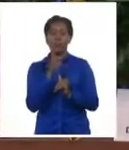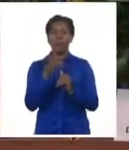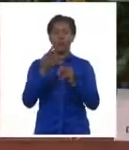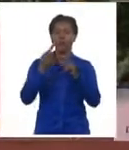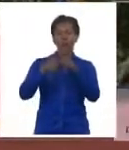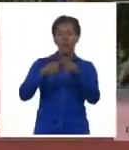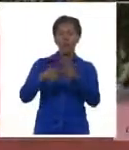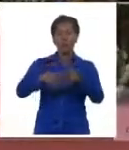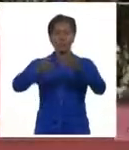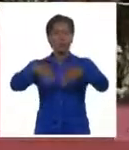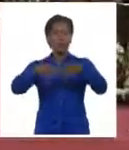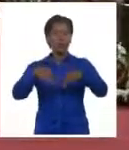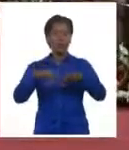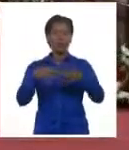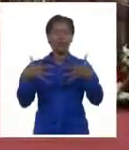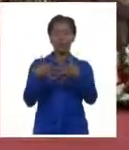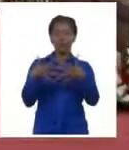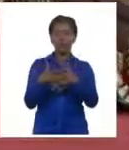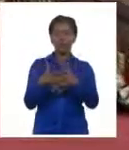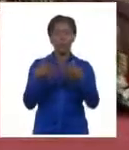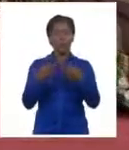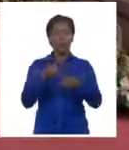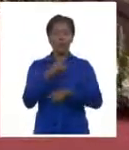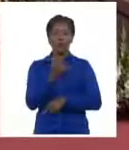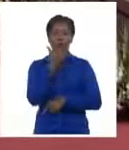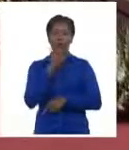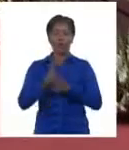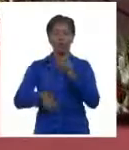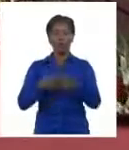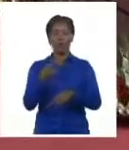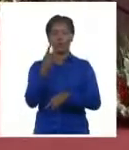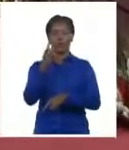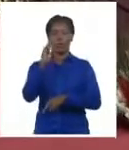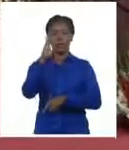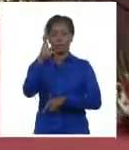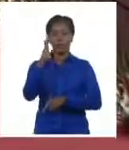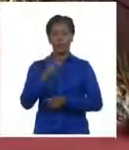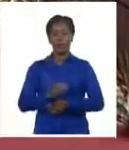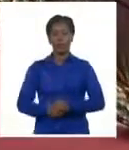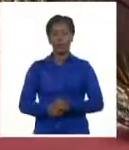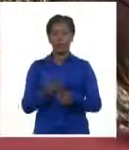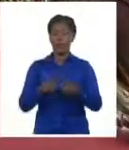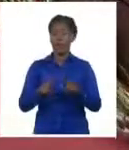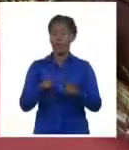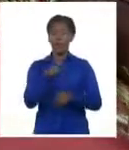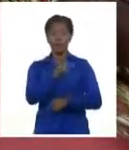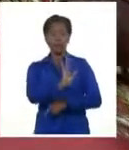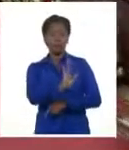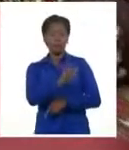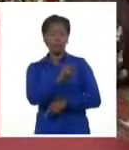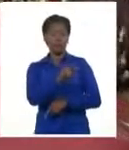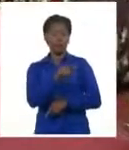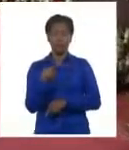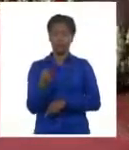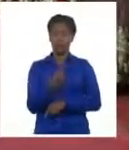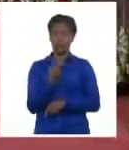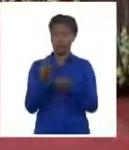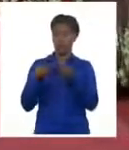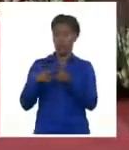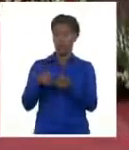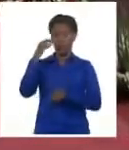constructiva con nuestra región, pero irrespetan las diferencias. Así, en nombre de la democracia,